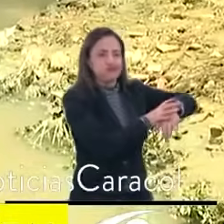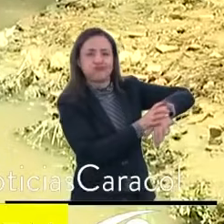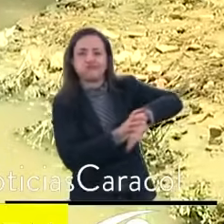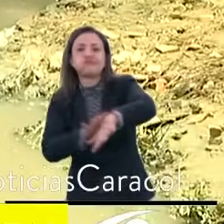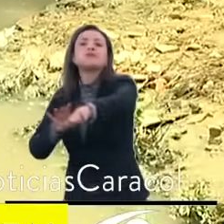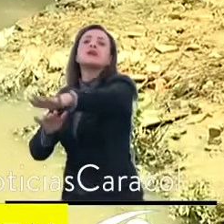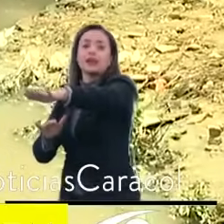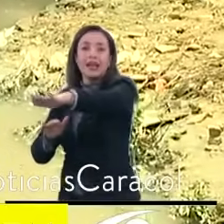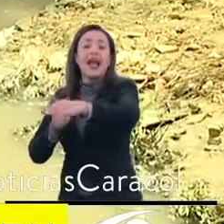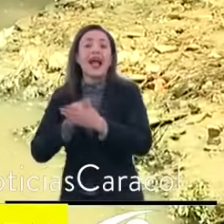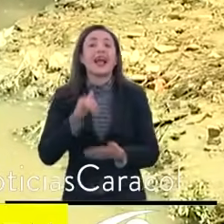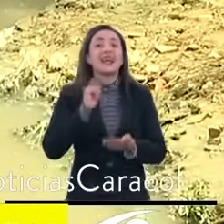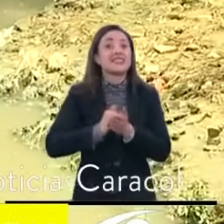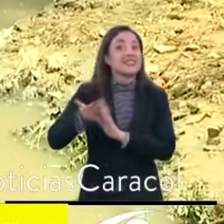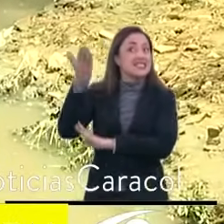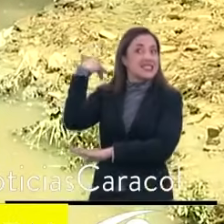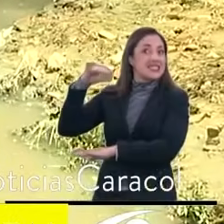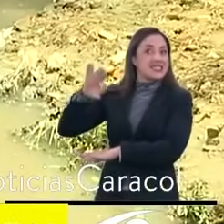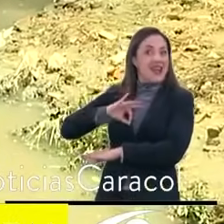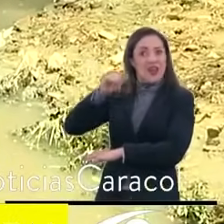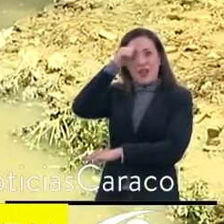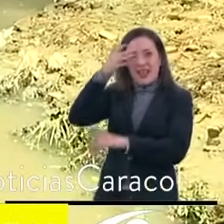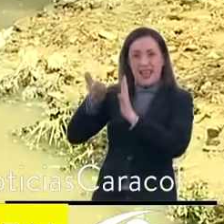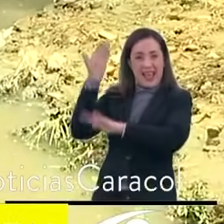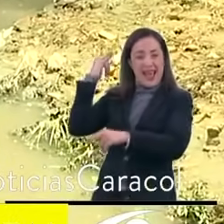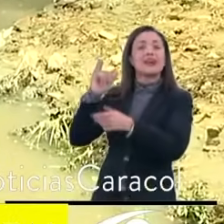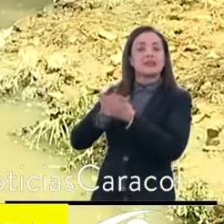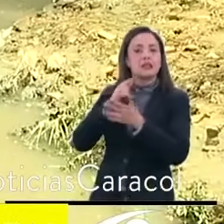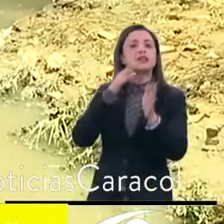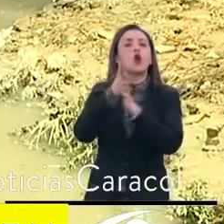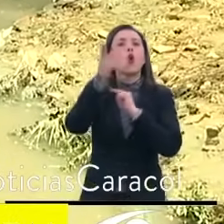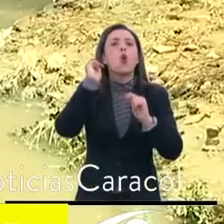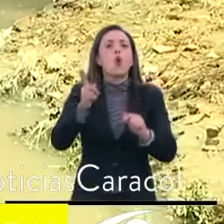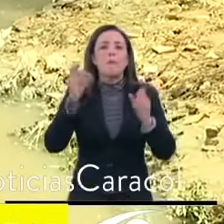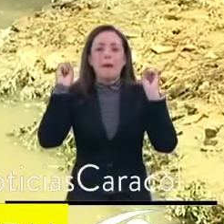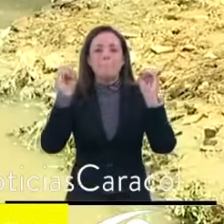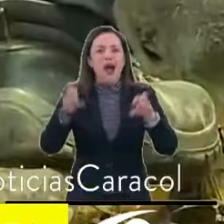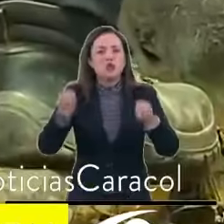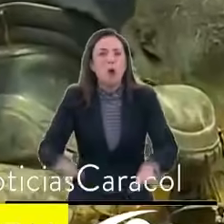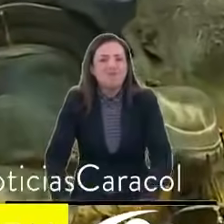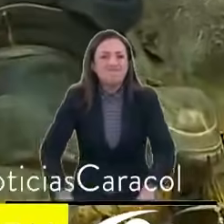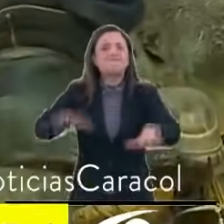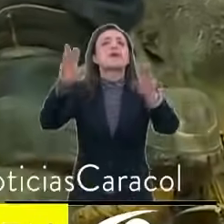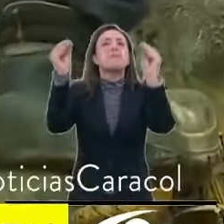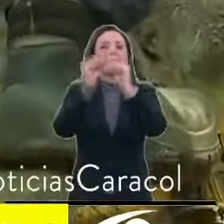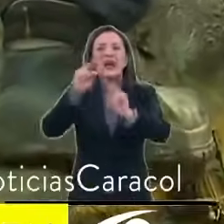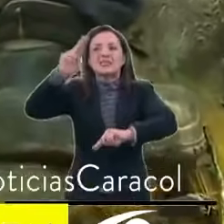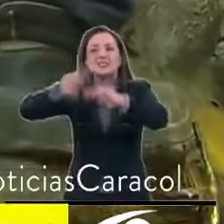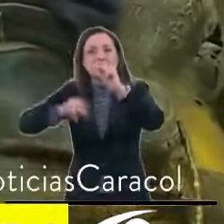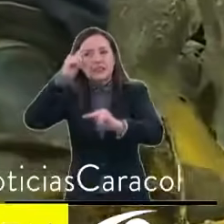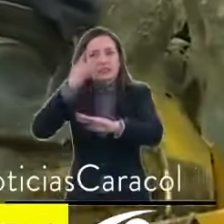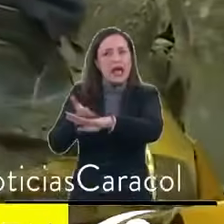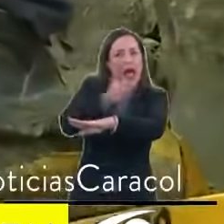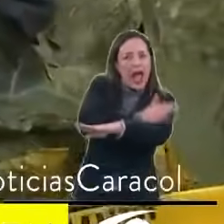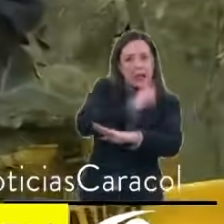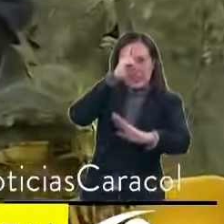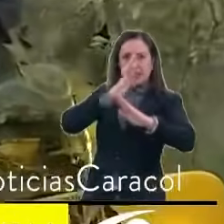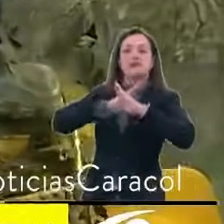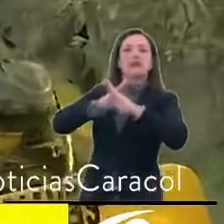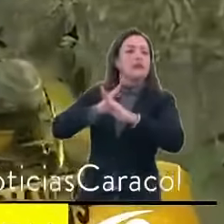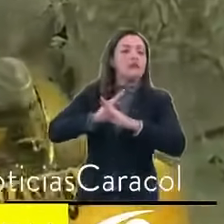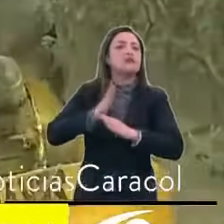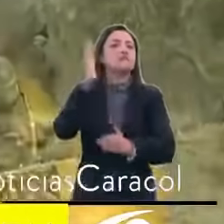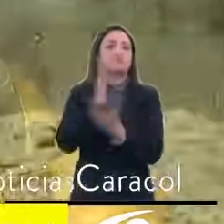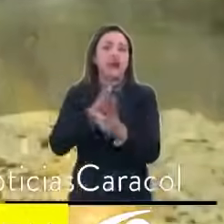anunciábamos el fin de semana anterior, la acumulación de basuras y también la falta de obras preventivas ocasionaron las